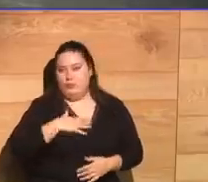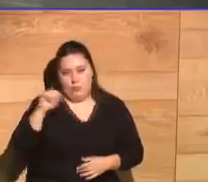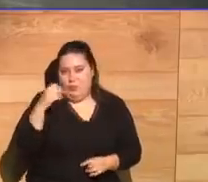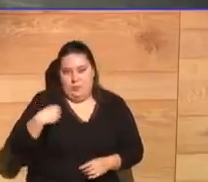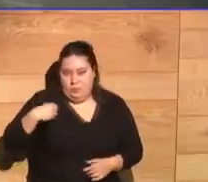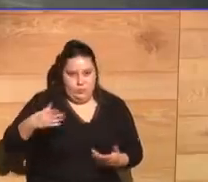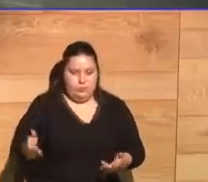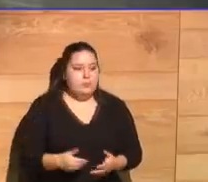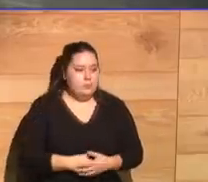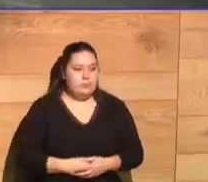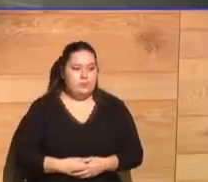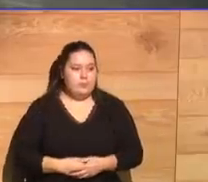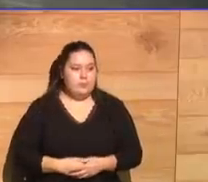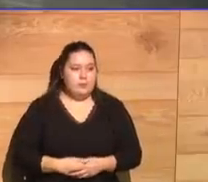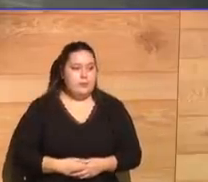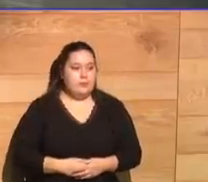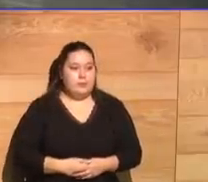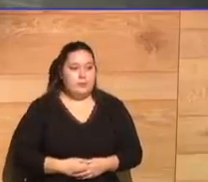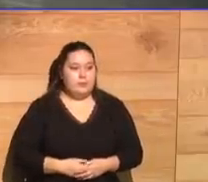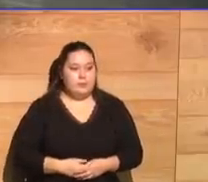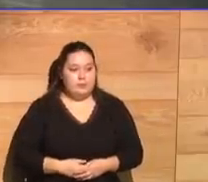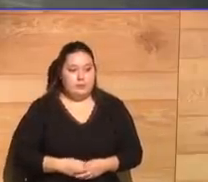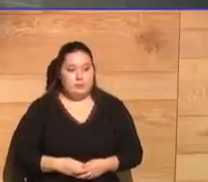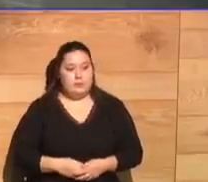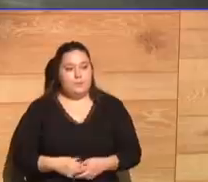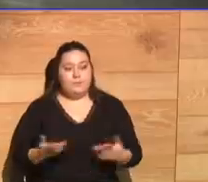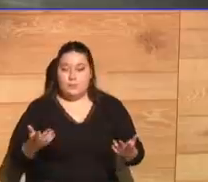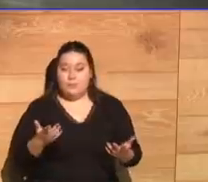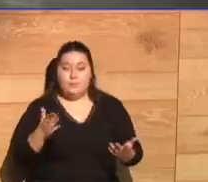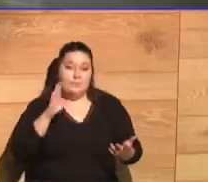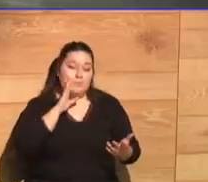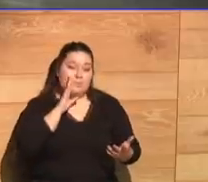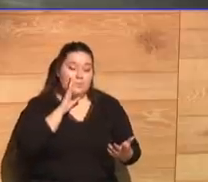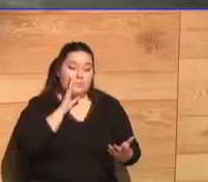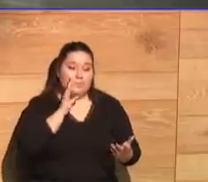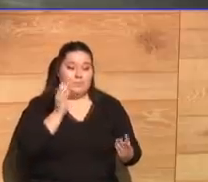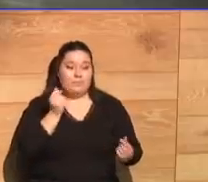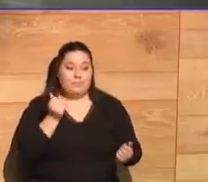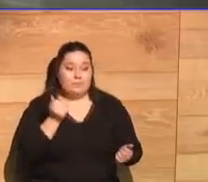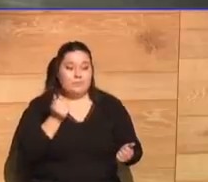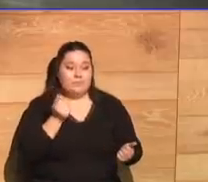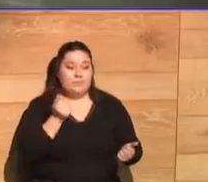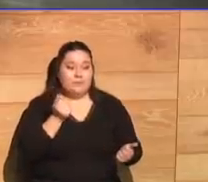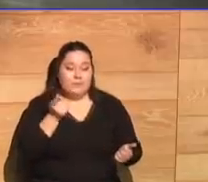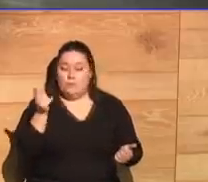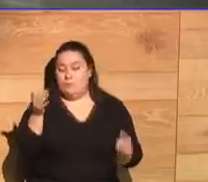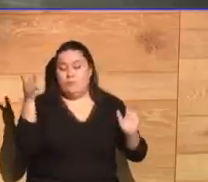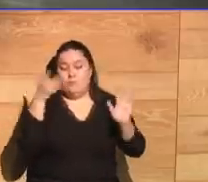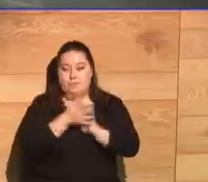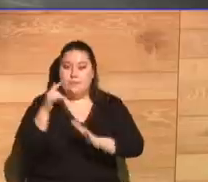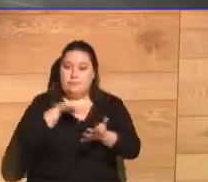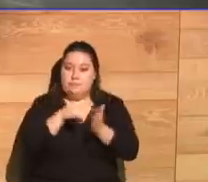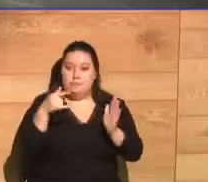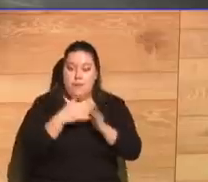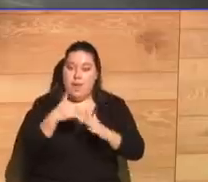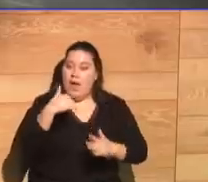pues ya está. Pues ¿ves? ¿Son los Three Wise Men? Lo que quiero decir es que, además de que has explicado que